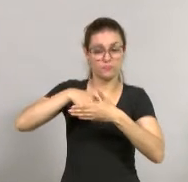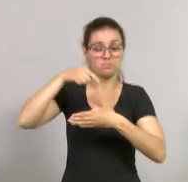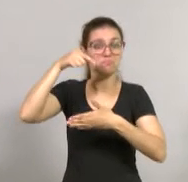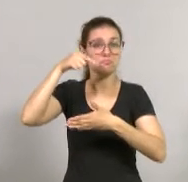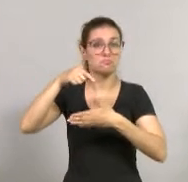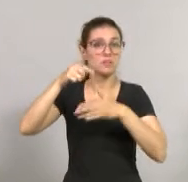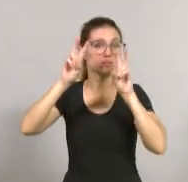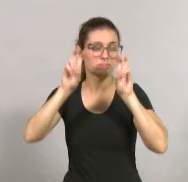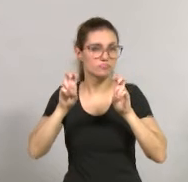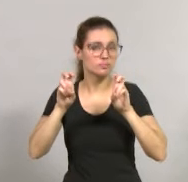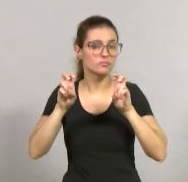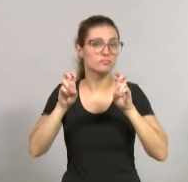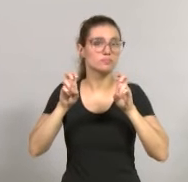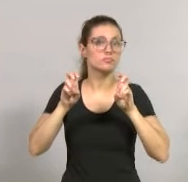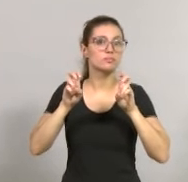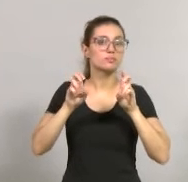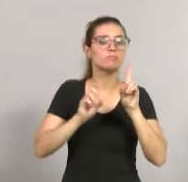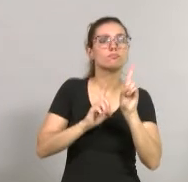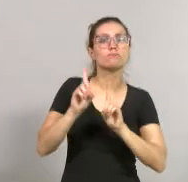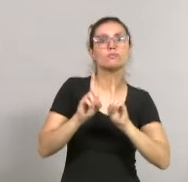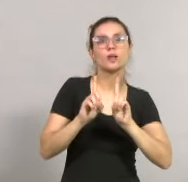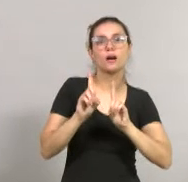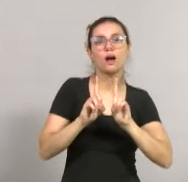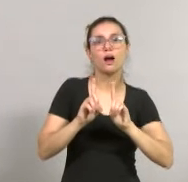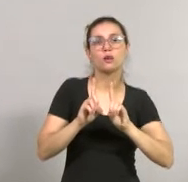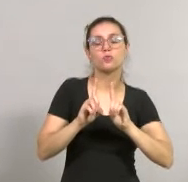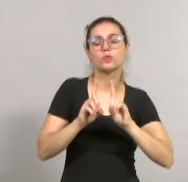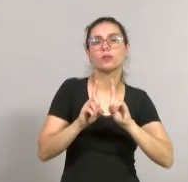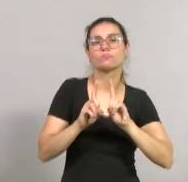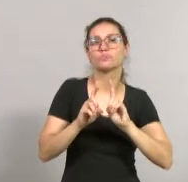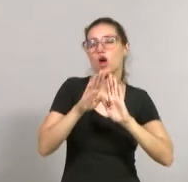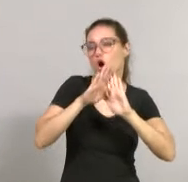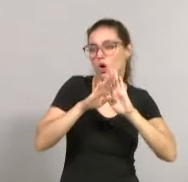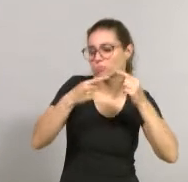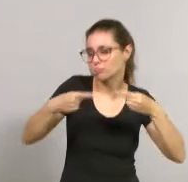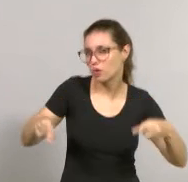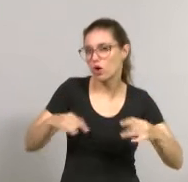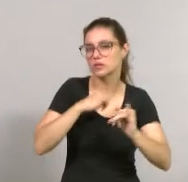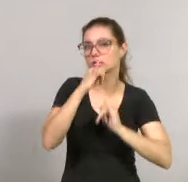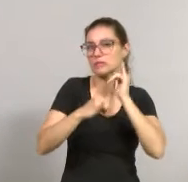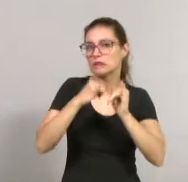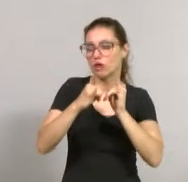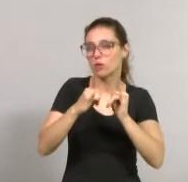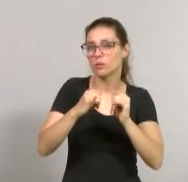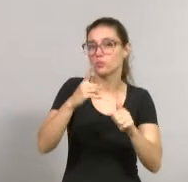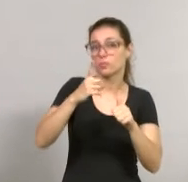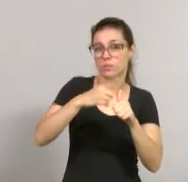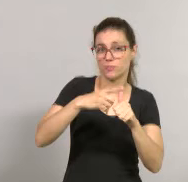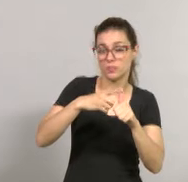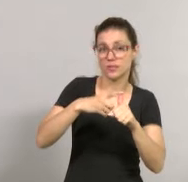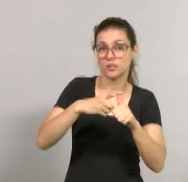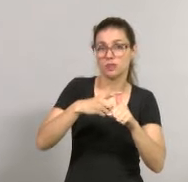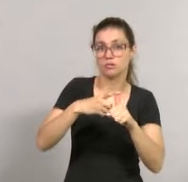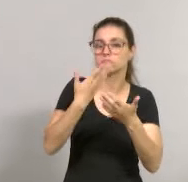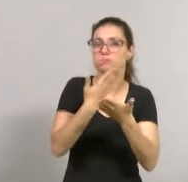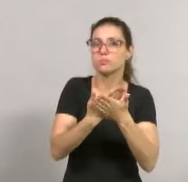marco, algunas acciones que puedo destacar en estos últimos meses tienen que ver una con la presentación a